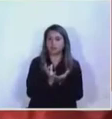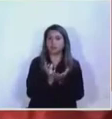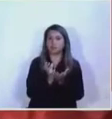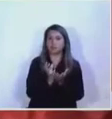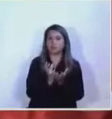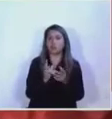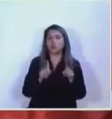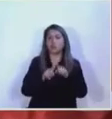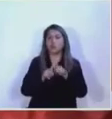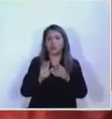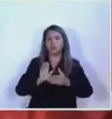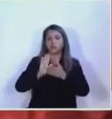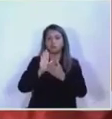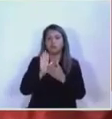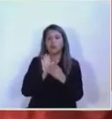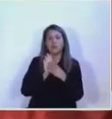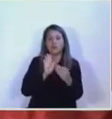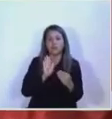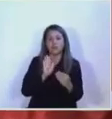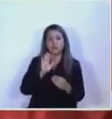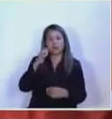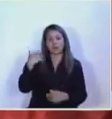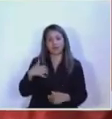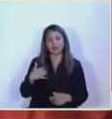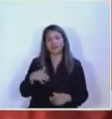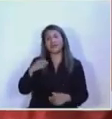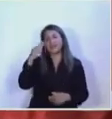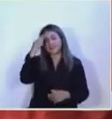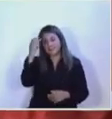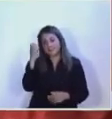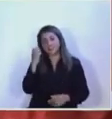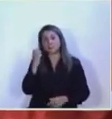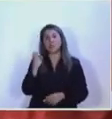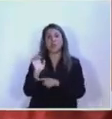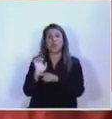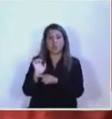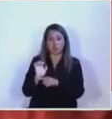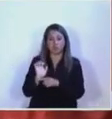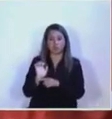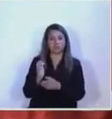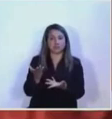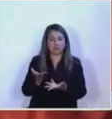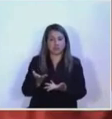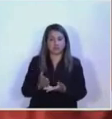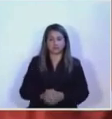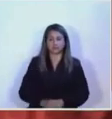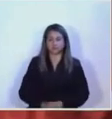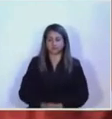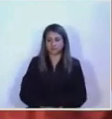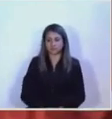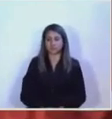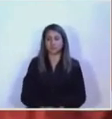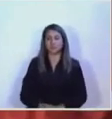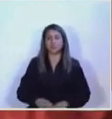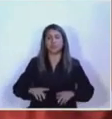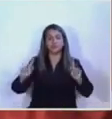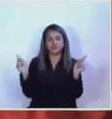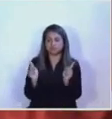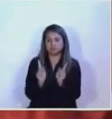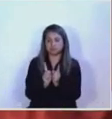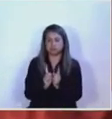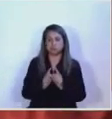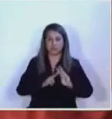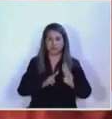como ejemplo a Argentina, México y Ecuador, llegando a concluir inclusive